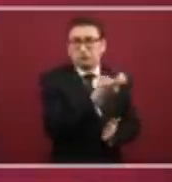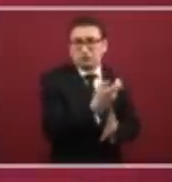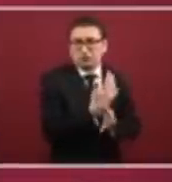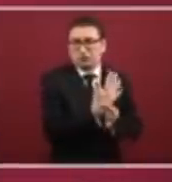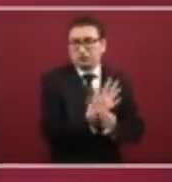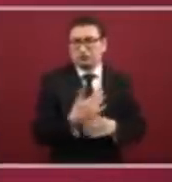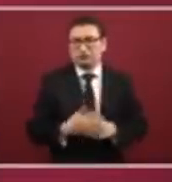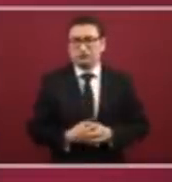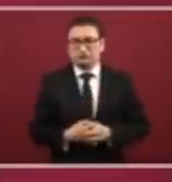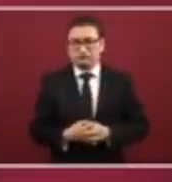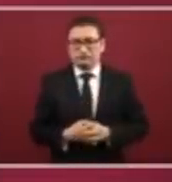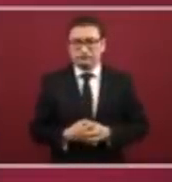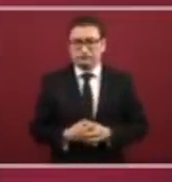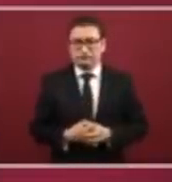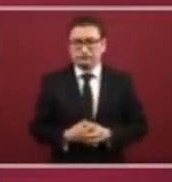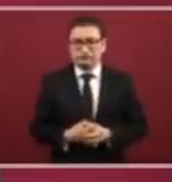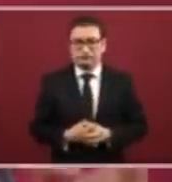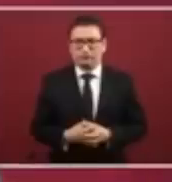informes,